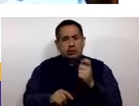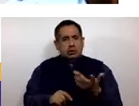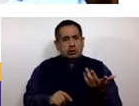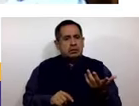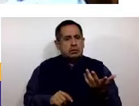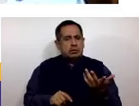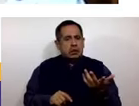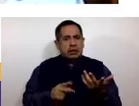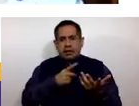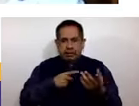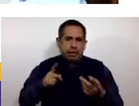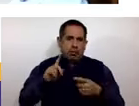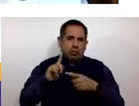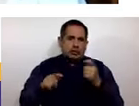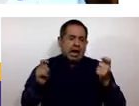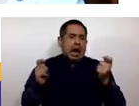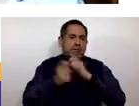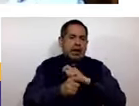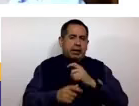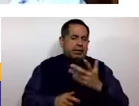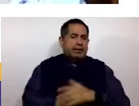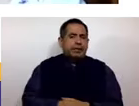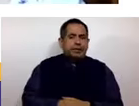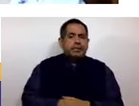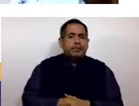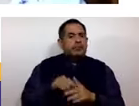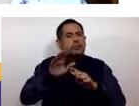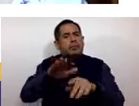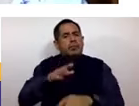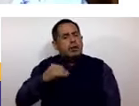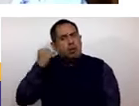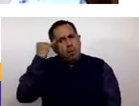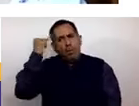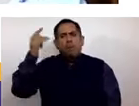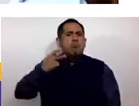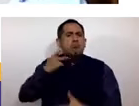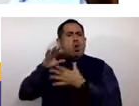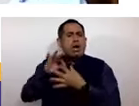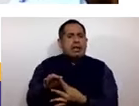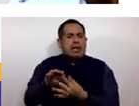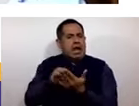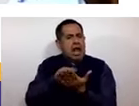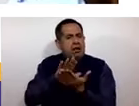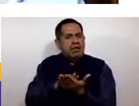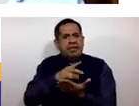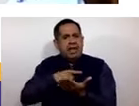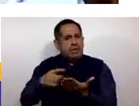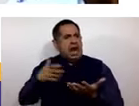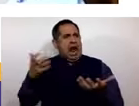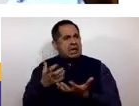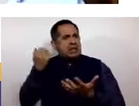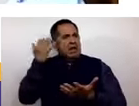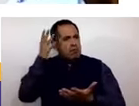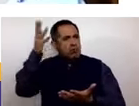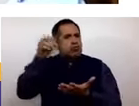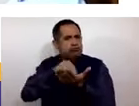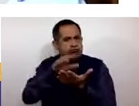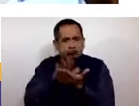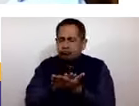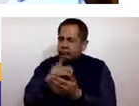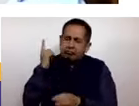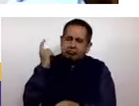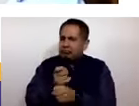hay que cambiar. ¿Qué políticas públicas crees que deberían implementarse de manera